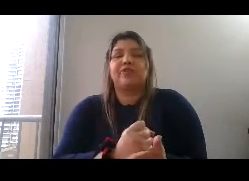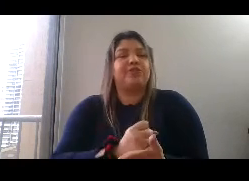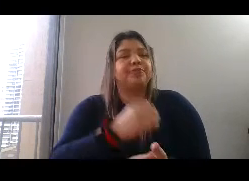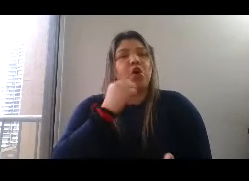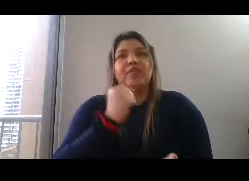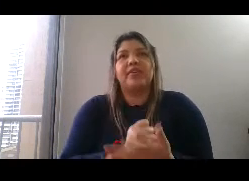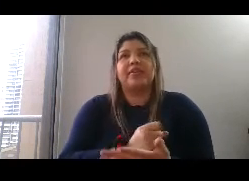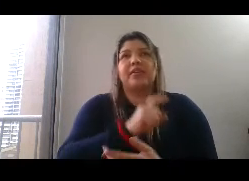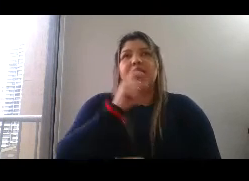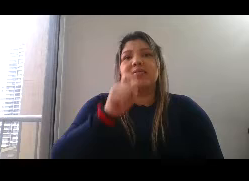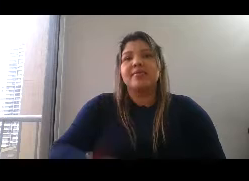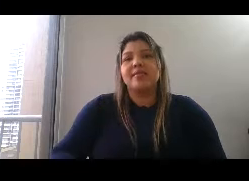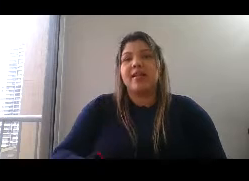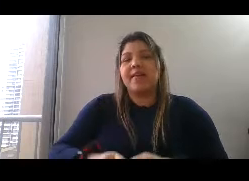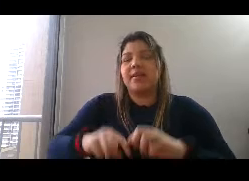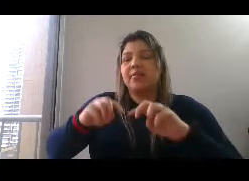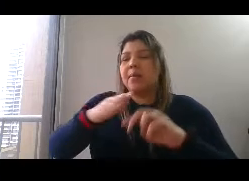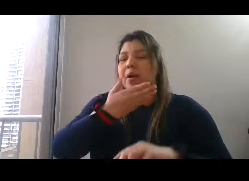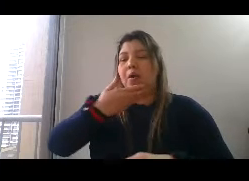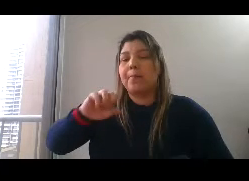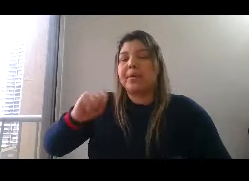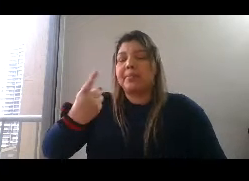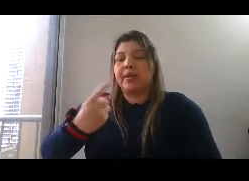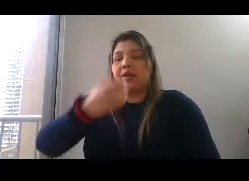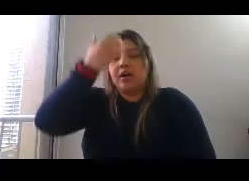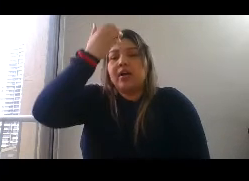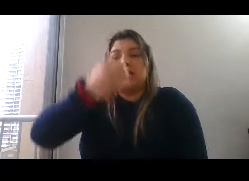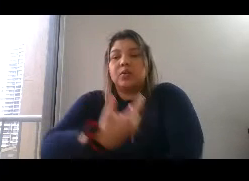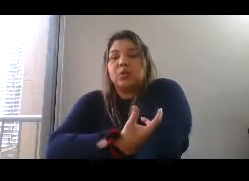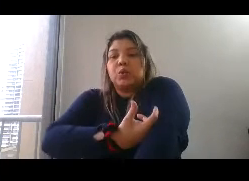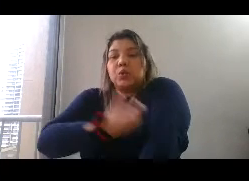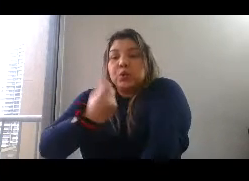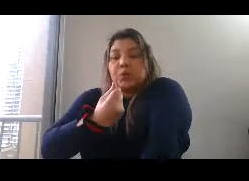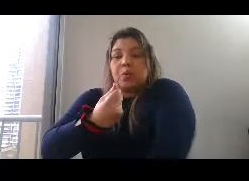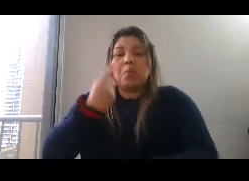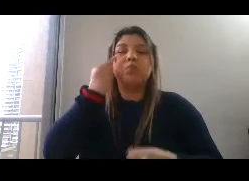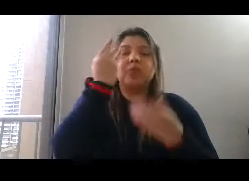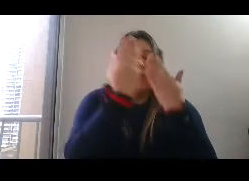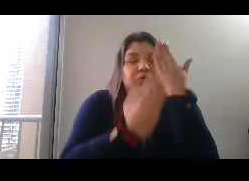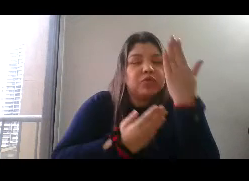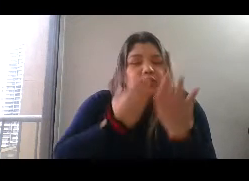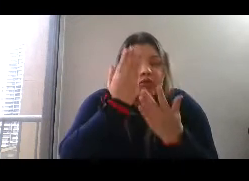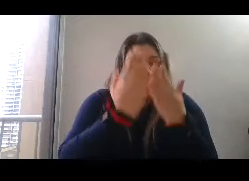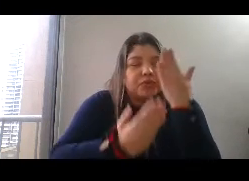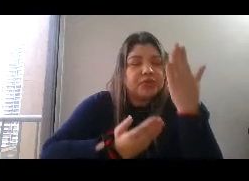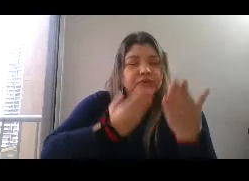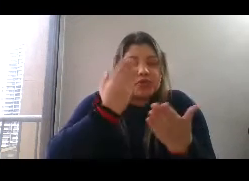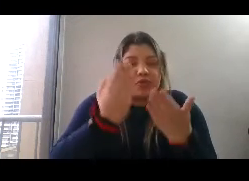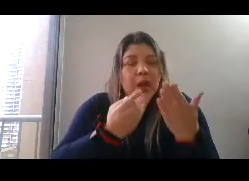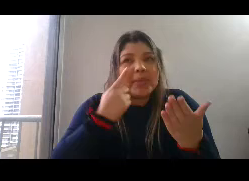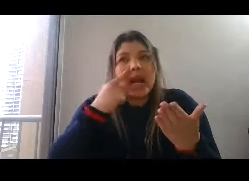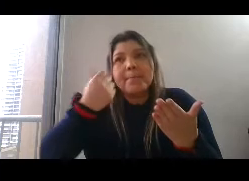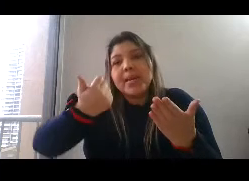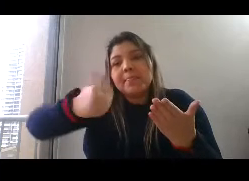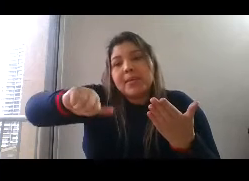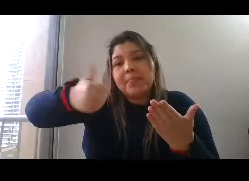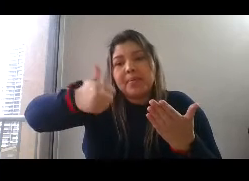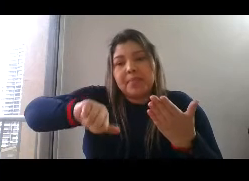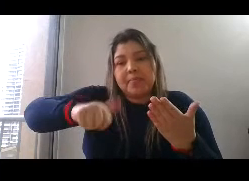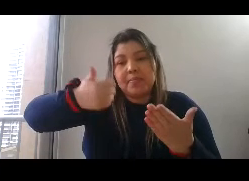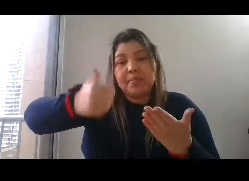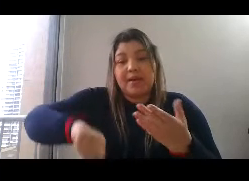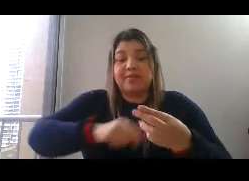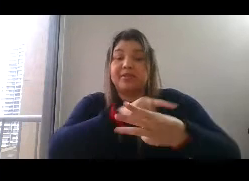estudio, algún examen, algún paraclínico para poder definir la atención. Entonces miren que tenemos